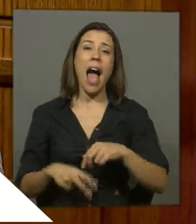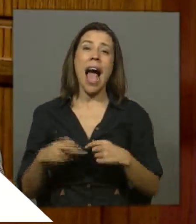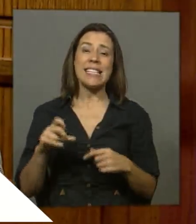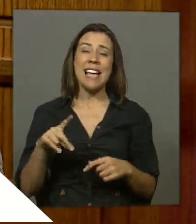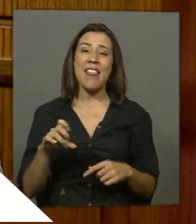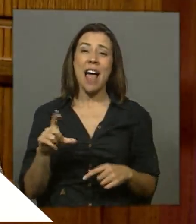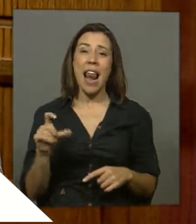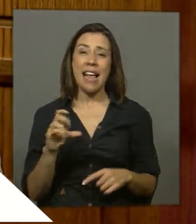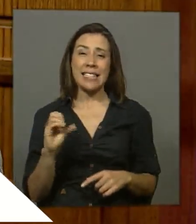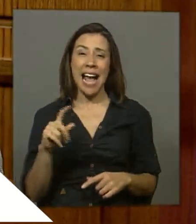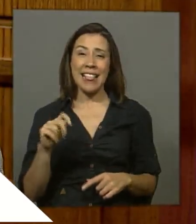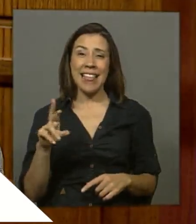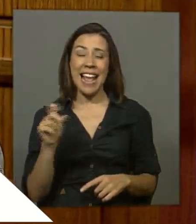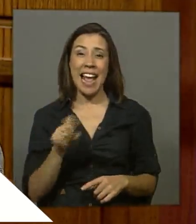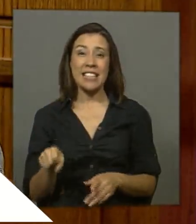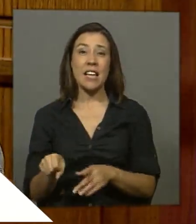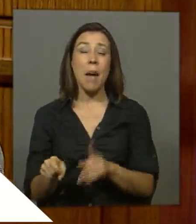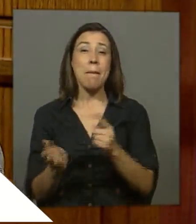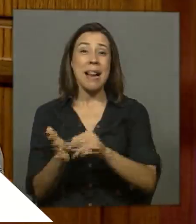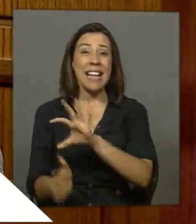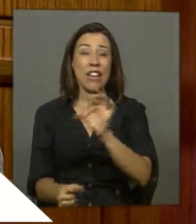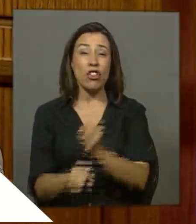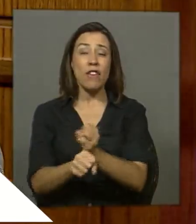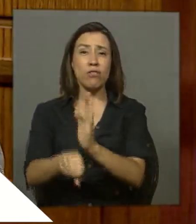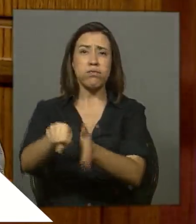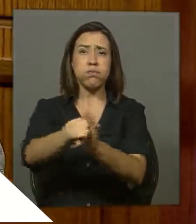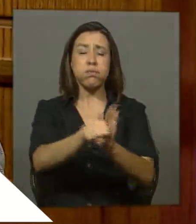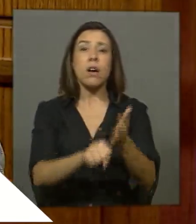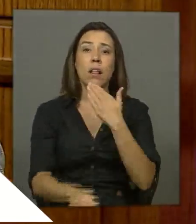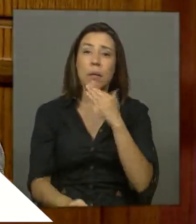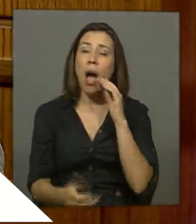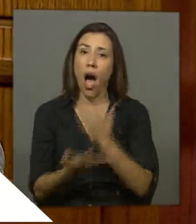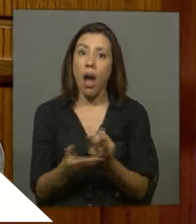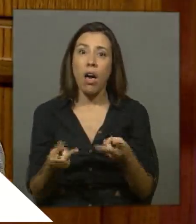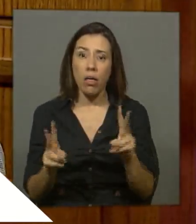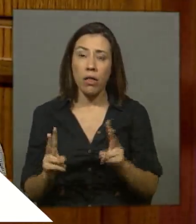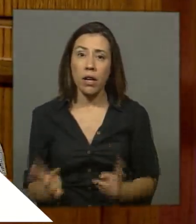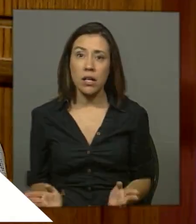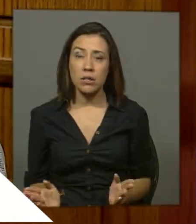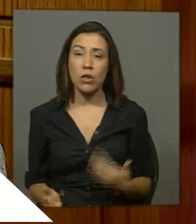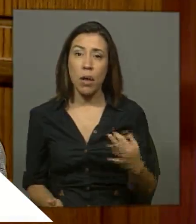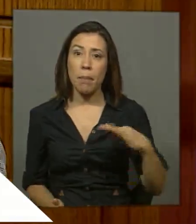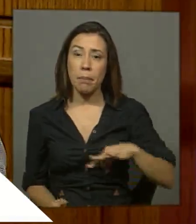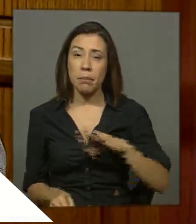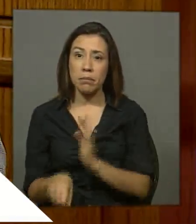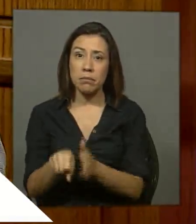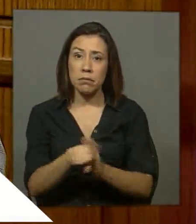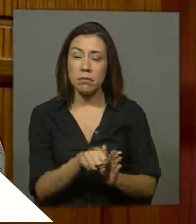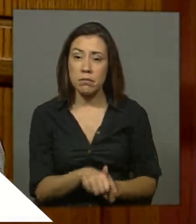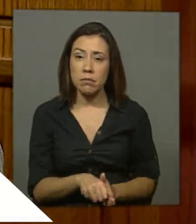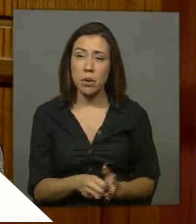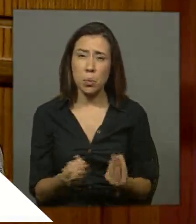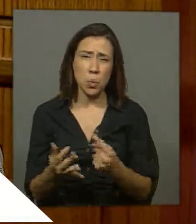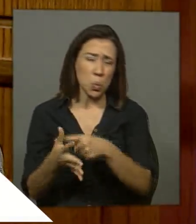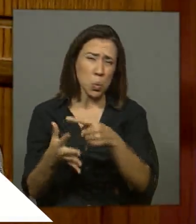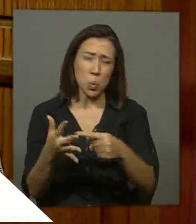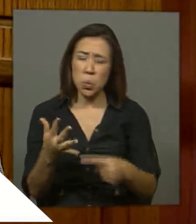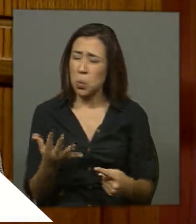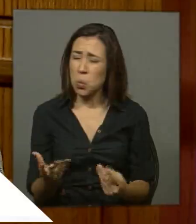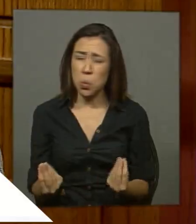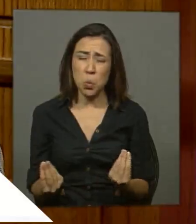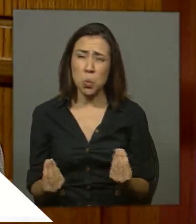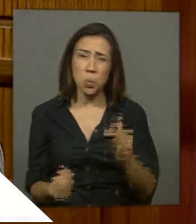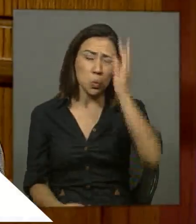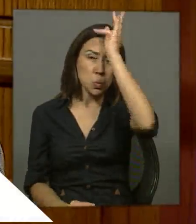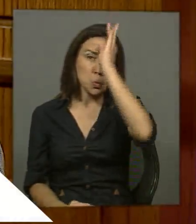10000 trabajadores y todos a la calle También tienen derecho No es cierto a esta pensión de exado y tantos otros miles